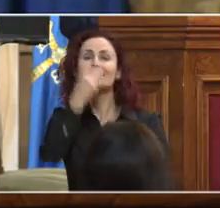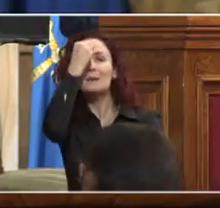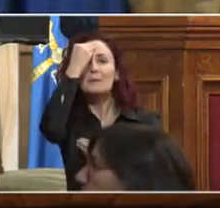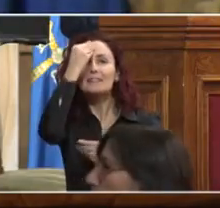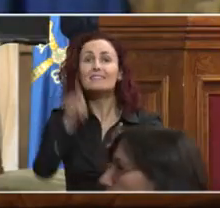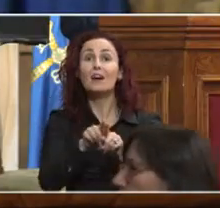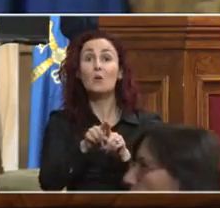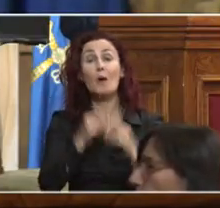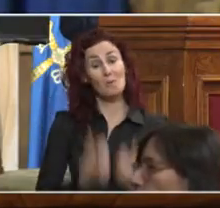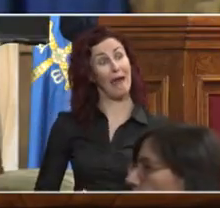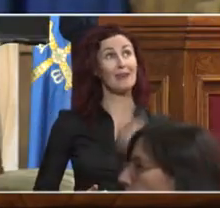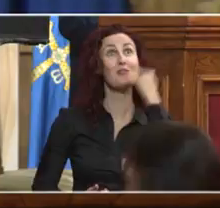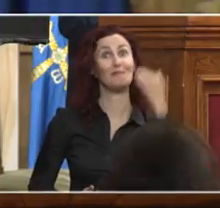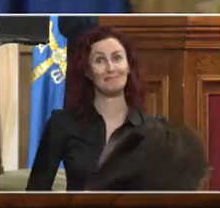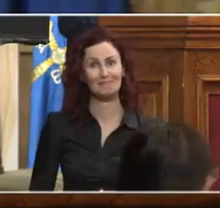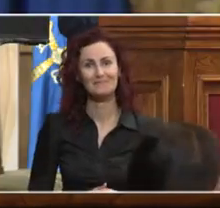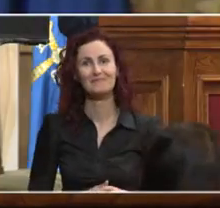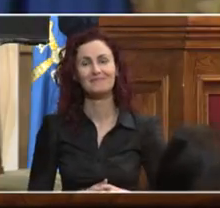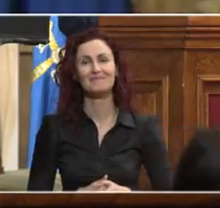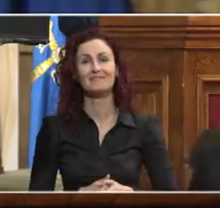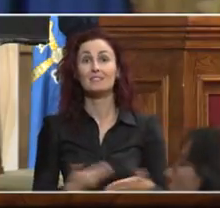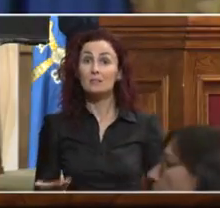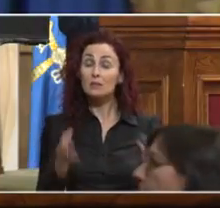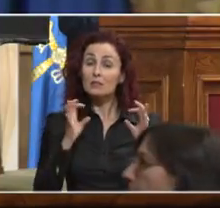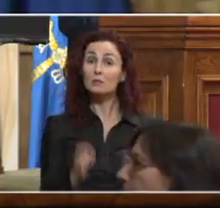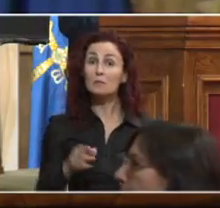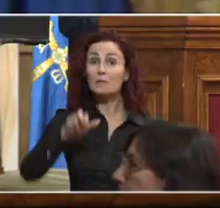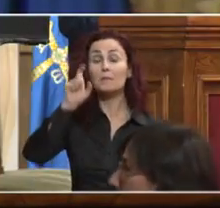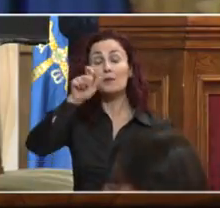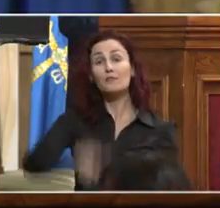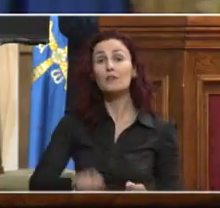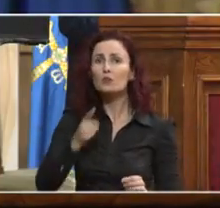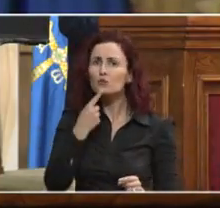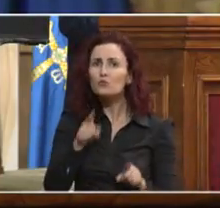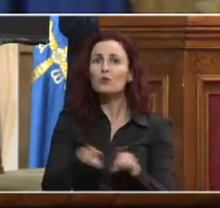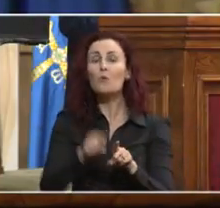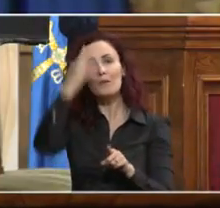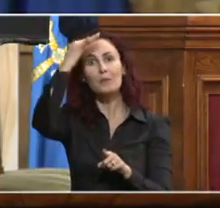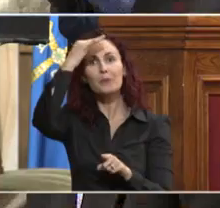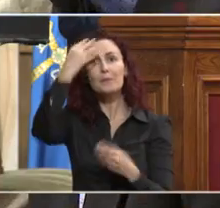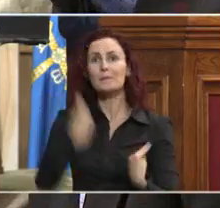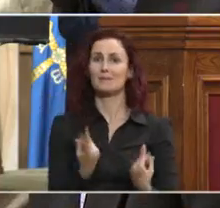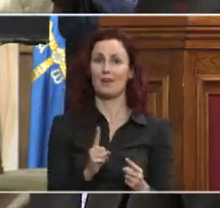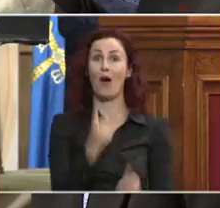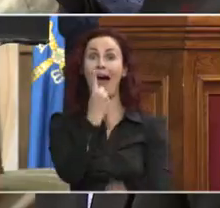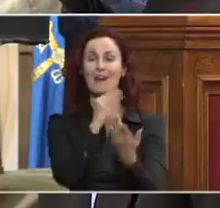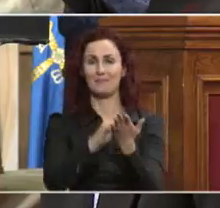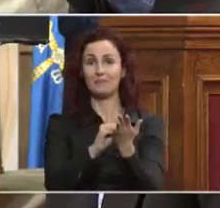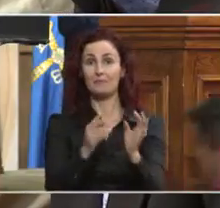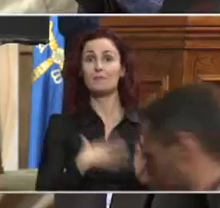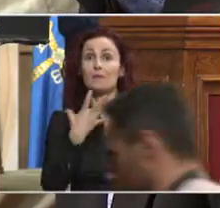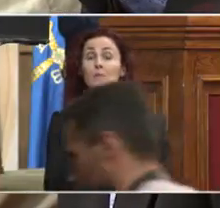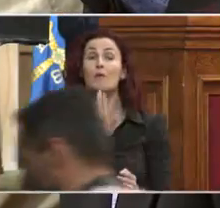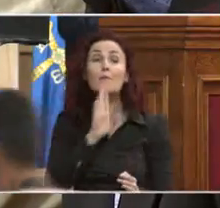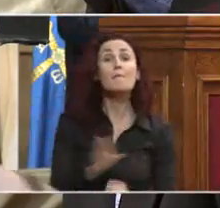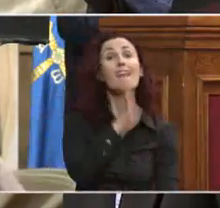decir que son seres humanos. Pero Mastro Piero no siempre tuvo la misma fortuna filosófica. En ocasiones llegó a confundir